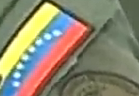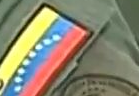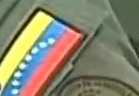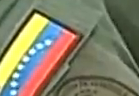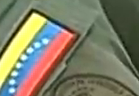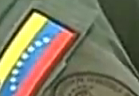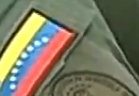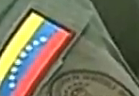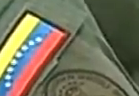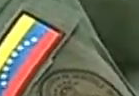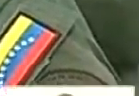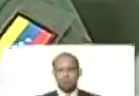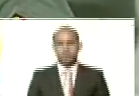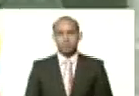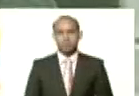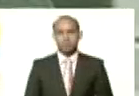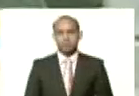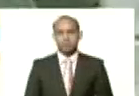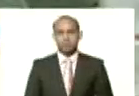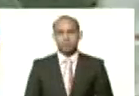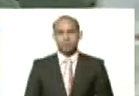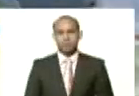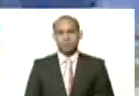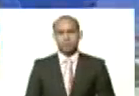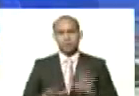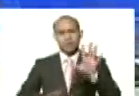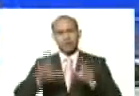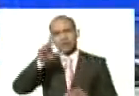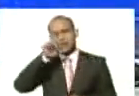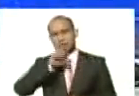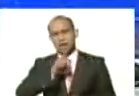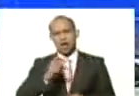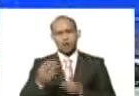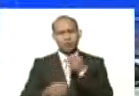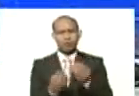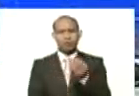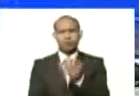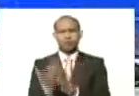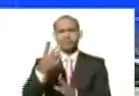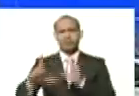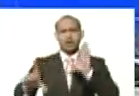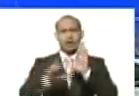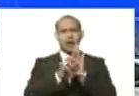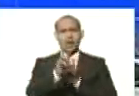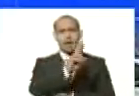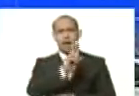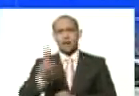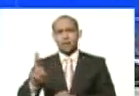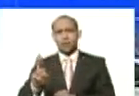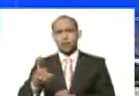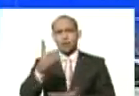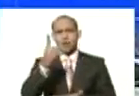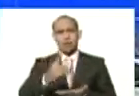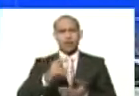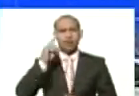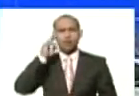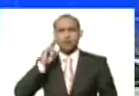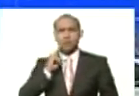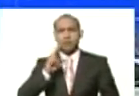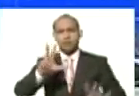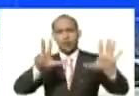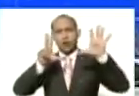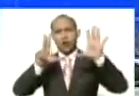...en que... ...se hizo vigente como ley de la República... ...el decreto del libertador de las